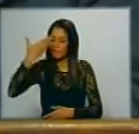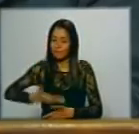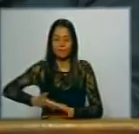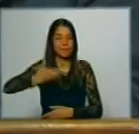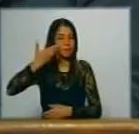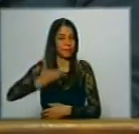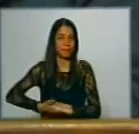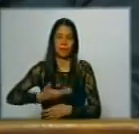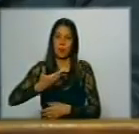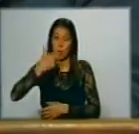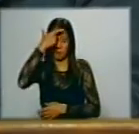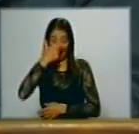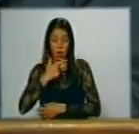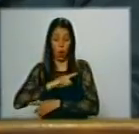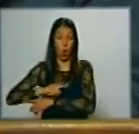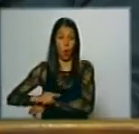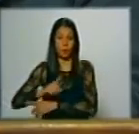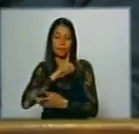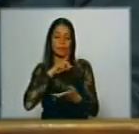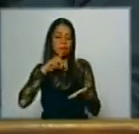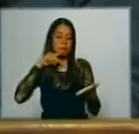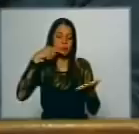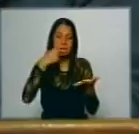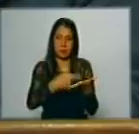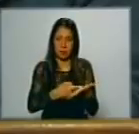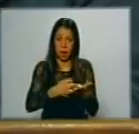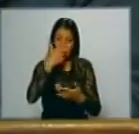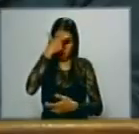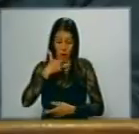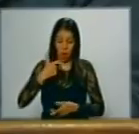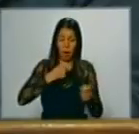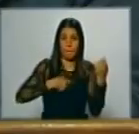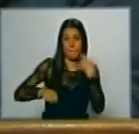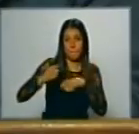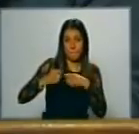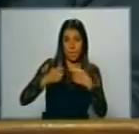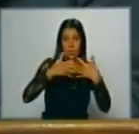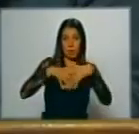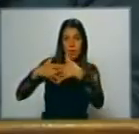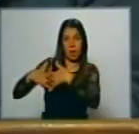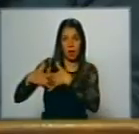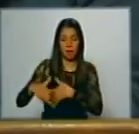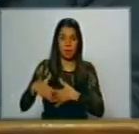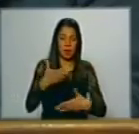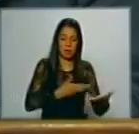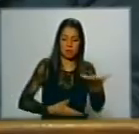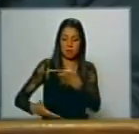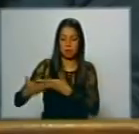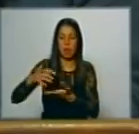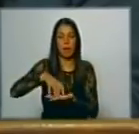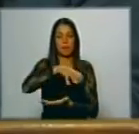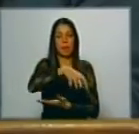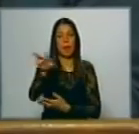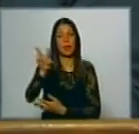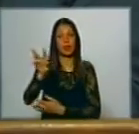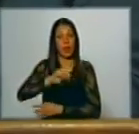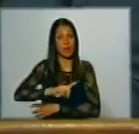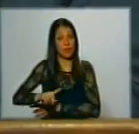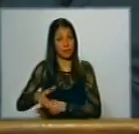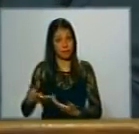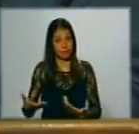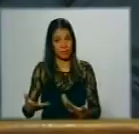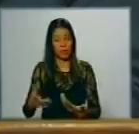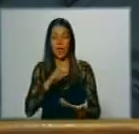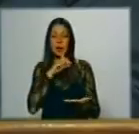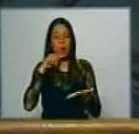indispensable a los fines de poder realizar actividades económicas y comerciales en el país. El